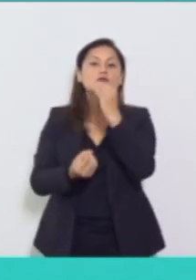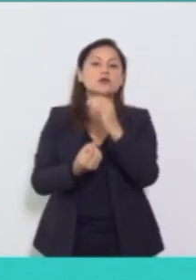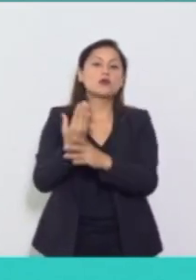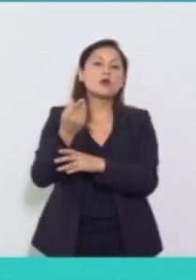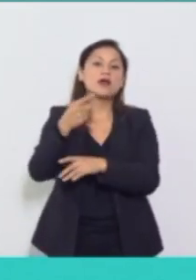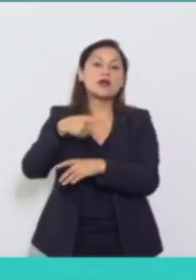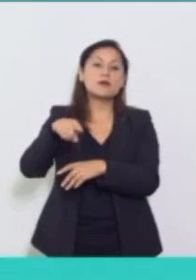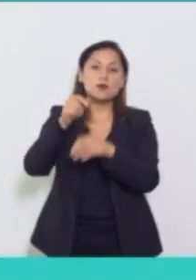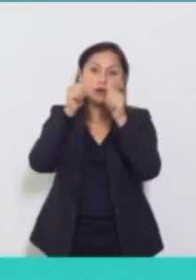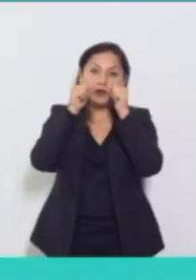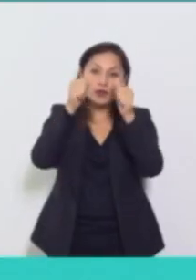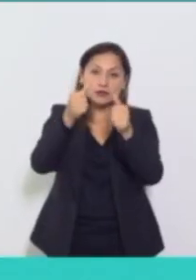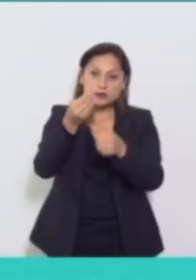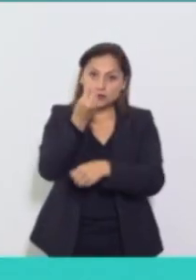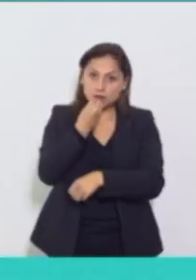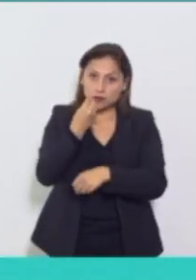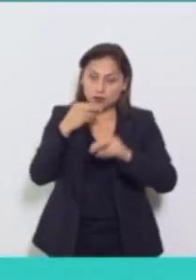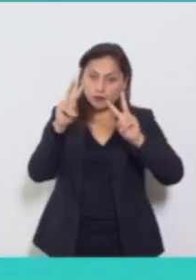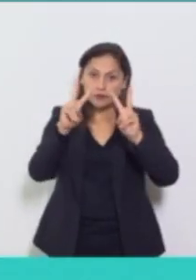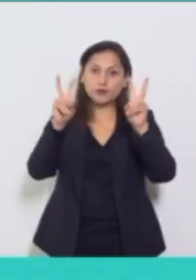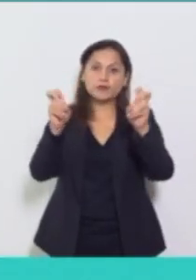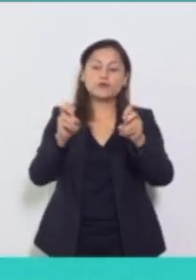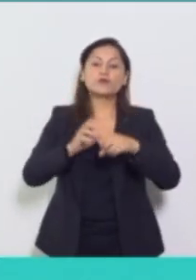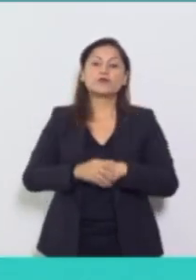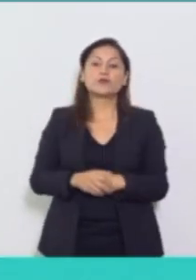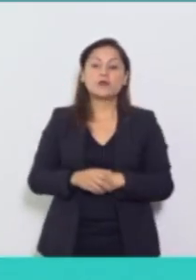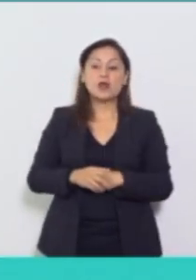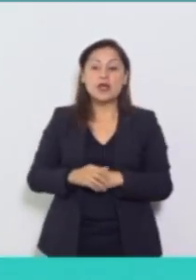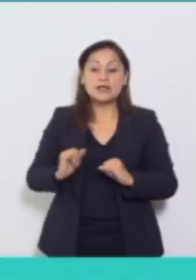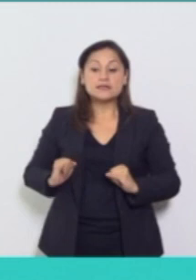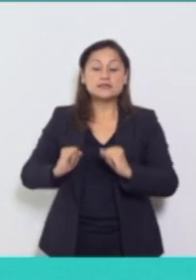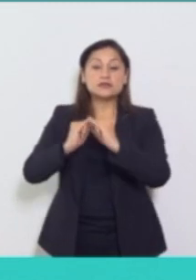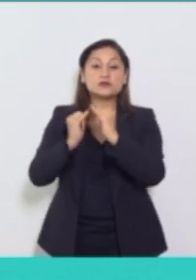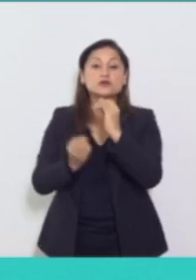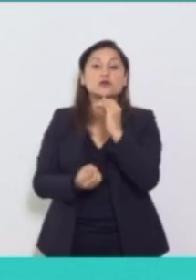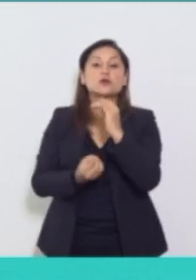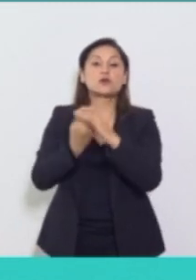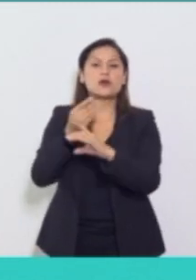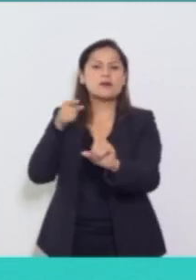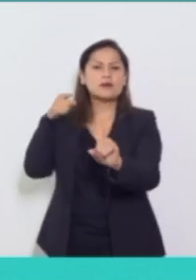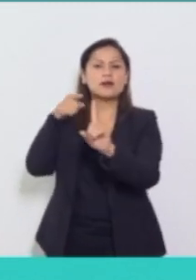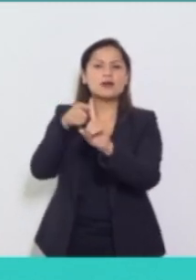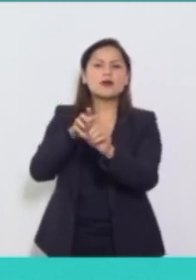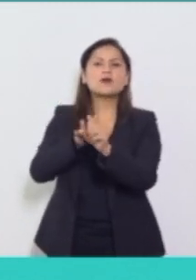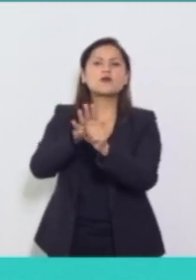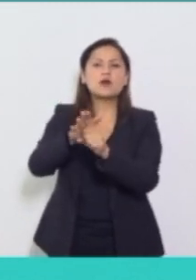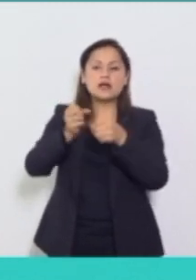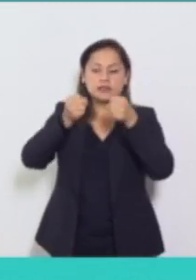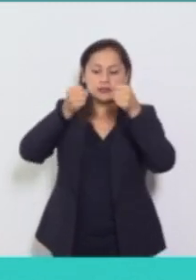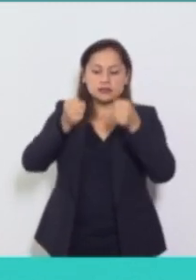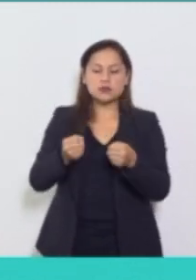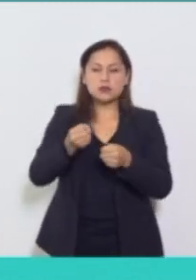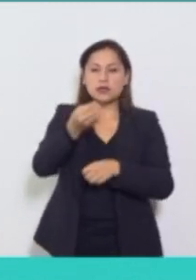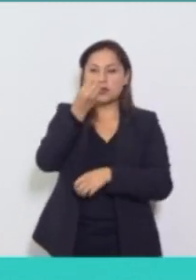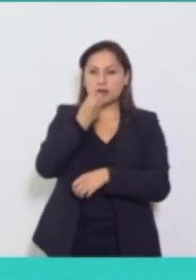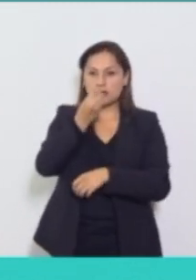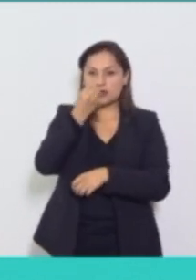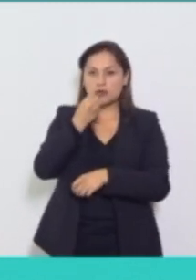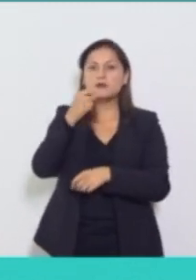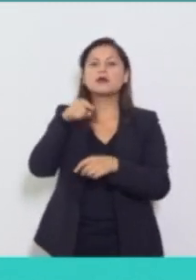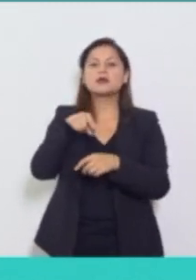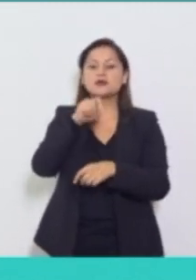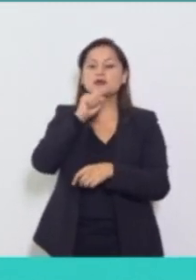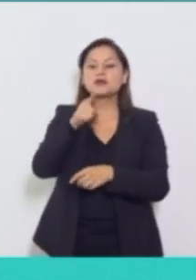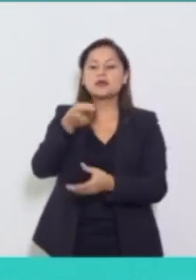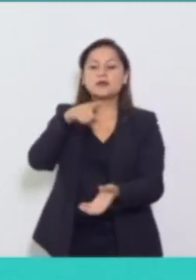alimentaria mexicana. Esta nueva institución, dijo, tendrá como objetivo fortalecer la seguridad alimentaria y autosuficiencia de